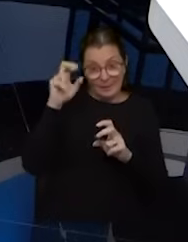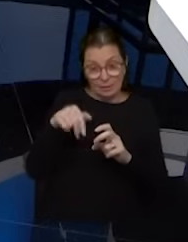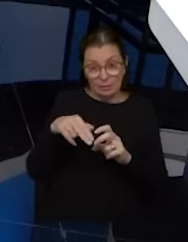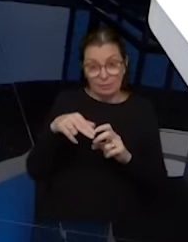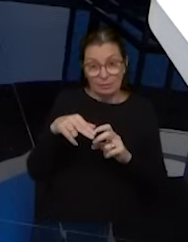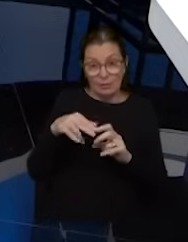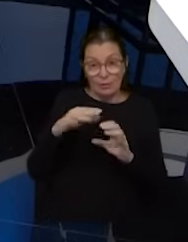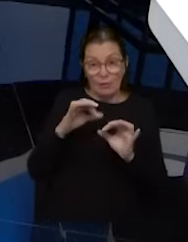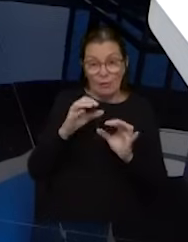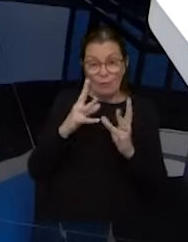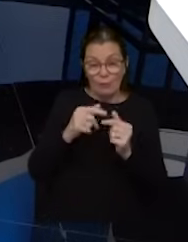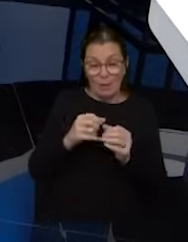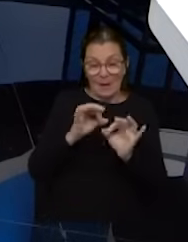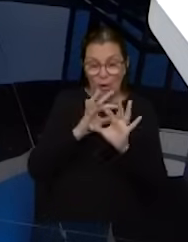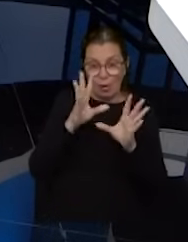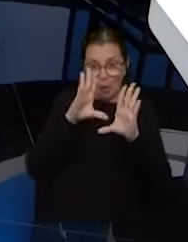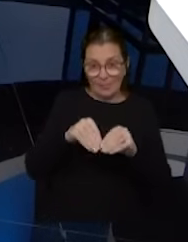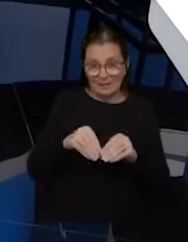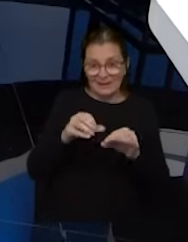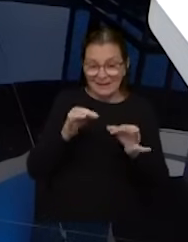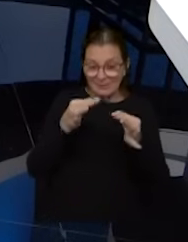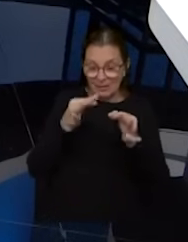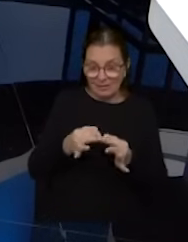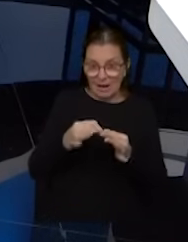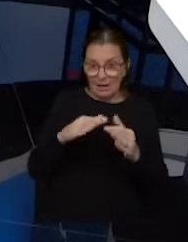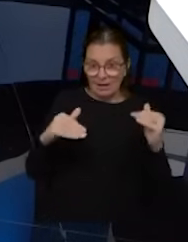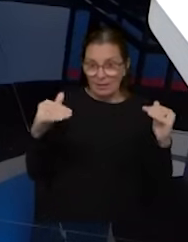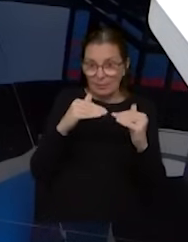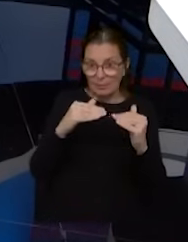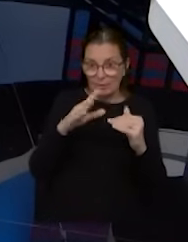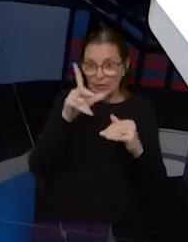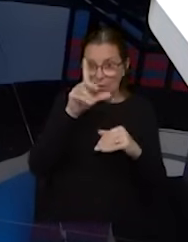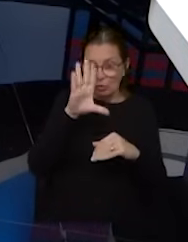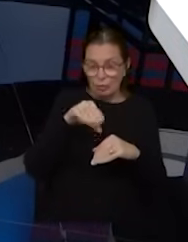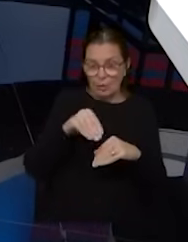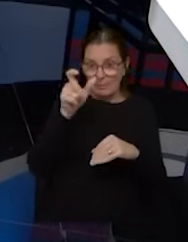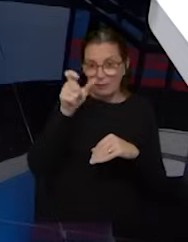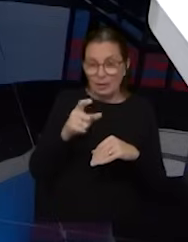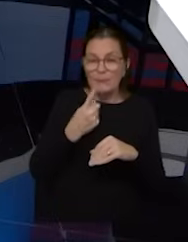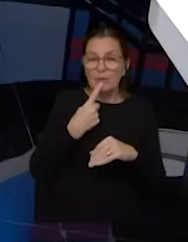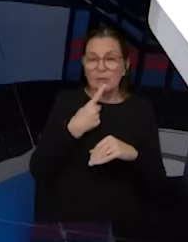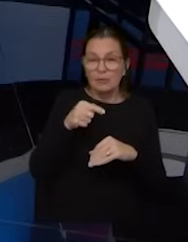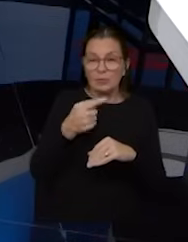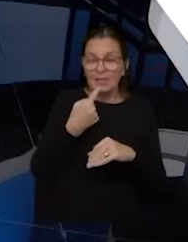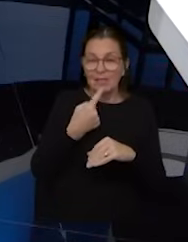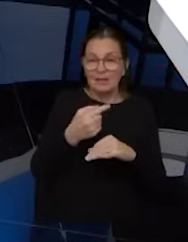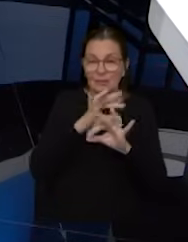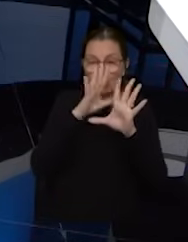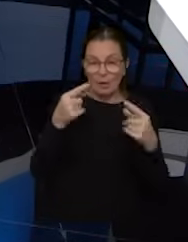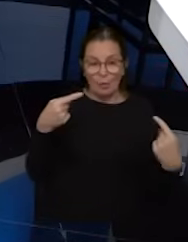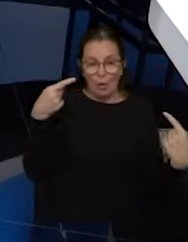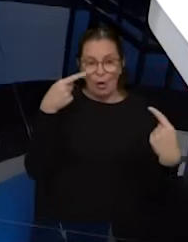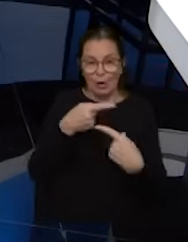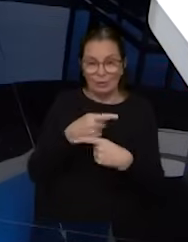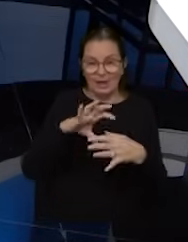valoraciones de manera completa Imparcial seria rigurosa plural y equilibrada entre los actores políticos esto para decirlo de manera claro es un ataque